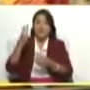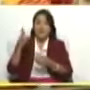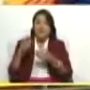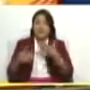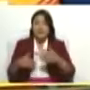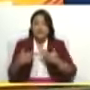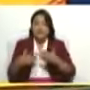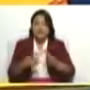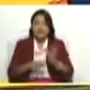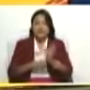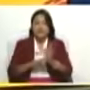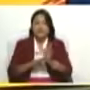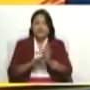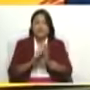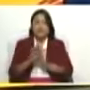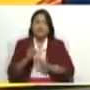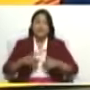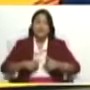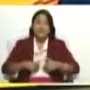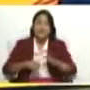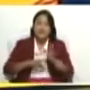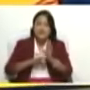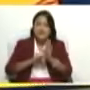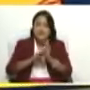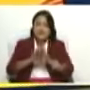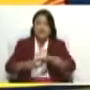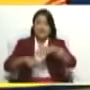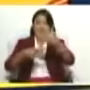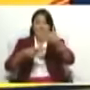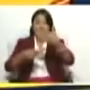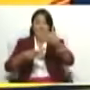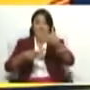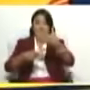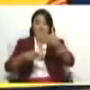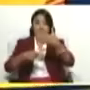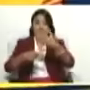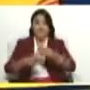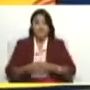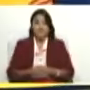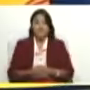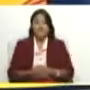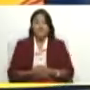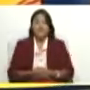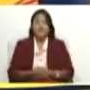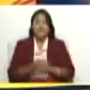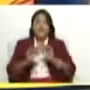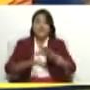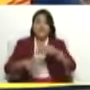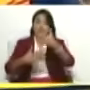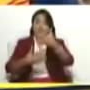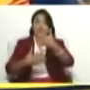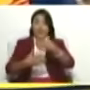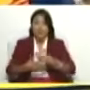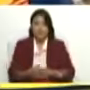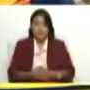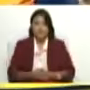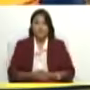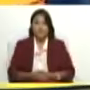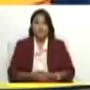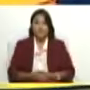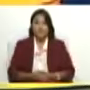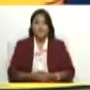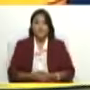la barra para arriba Ah décimos en esta competencia quiero saludarlos a